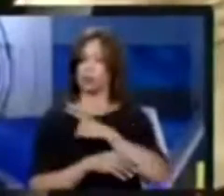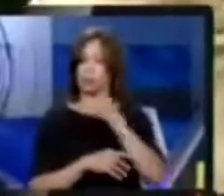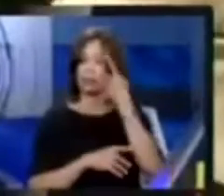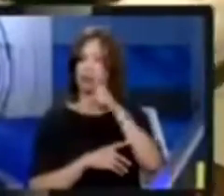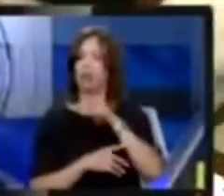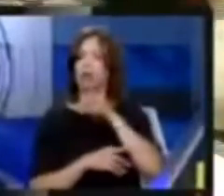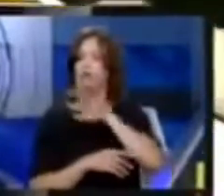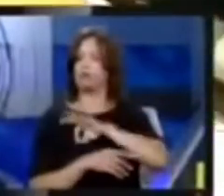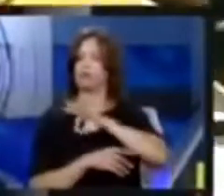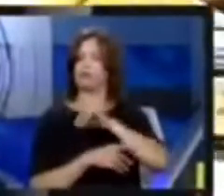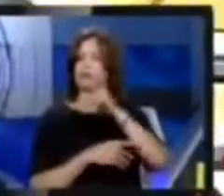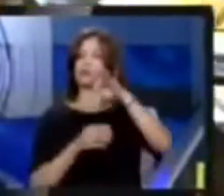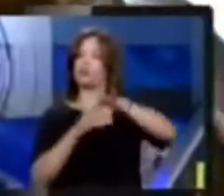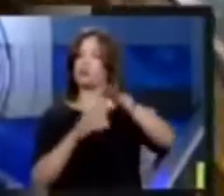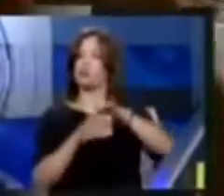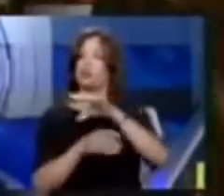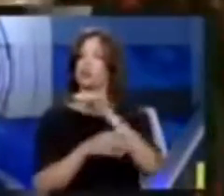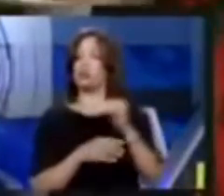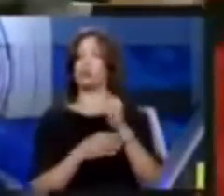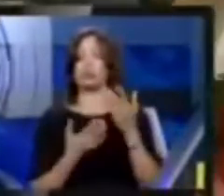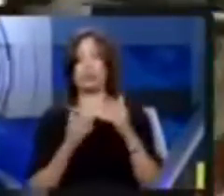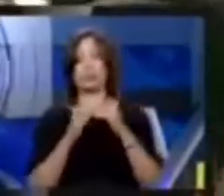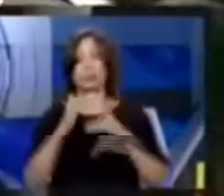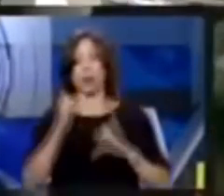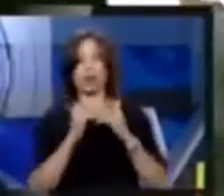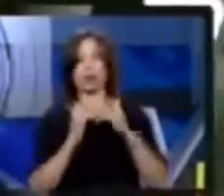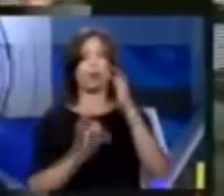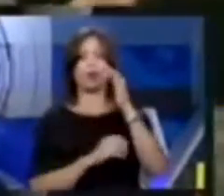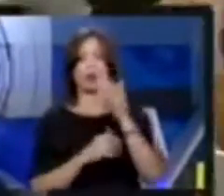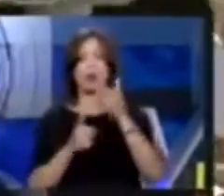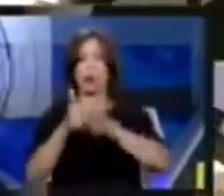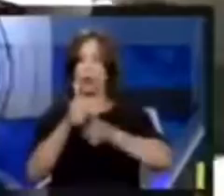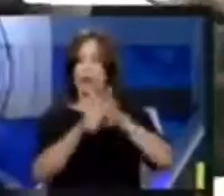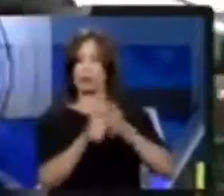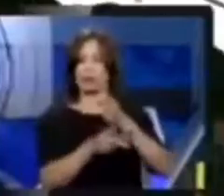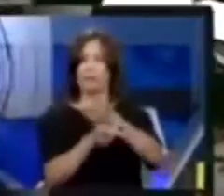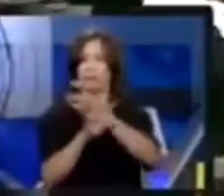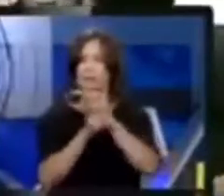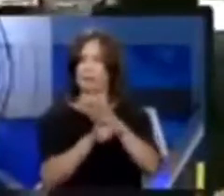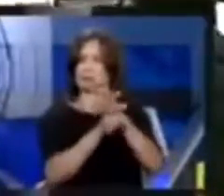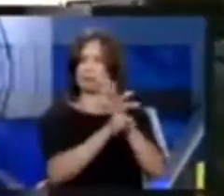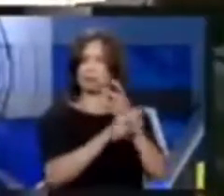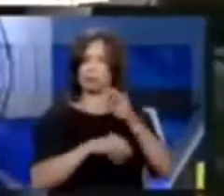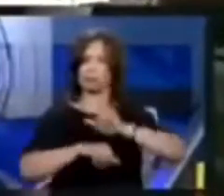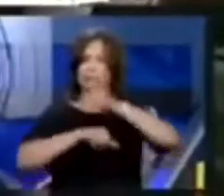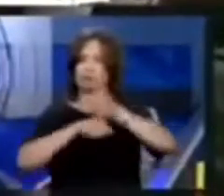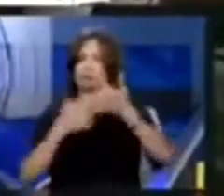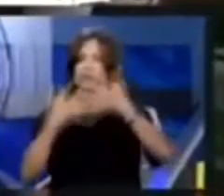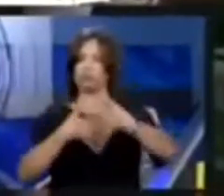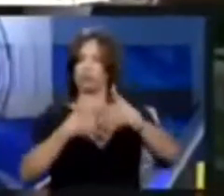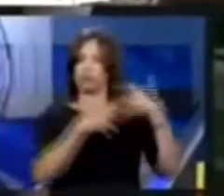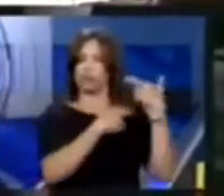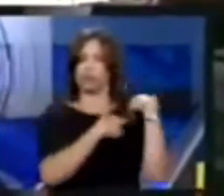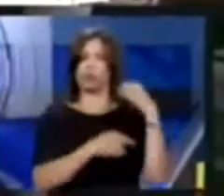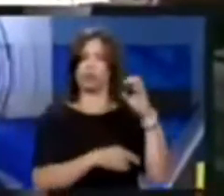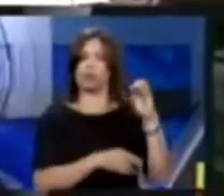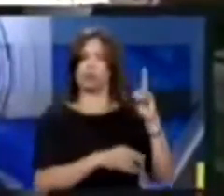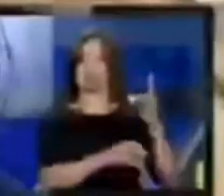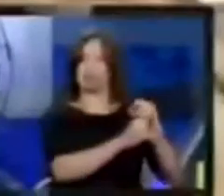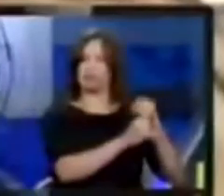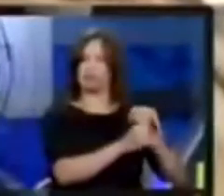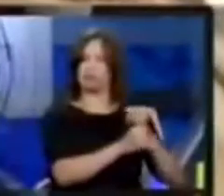Diputados favorecieron con sus votos en menor o mayor medida cada préstamo para la construcción de obras a cargo de